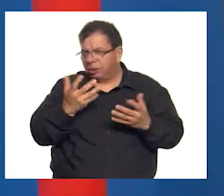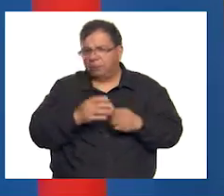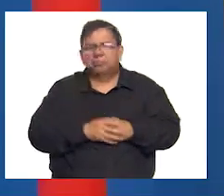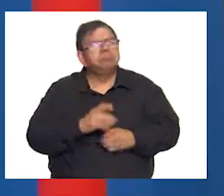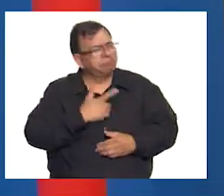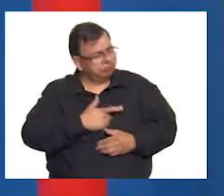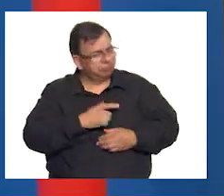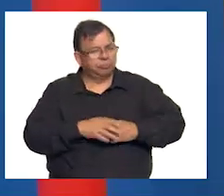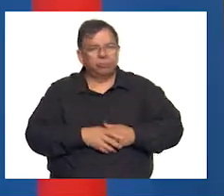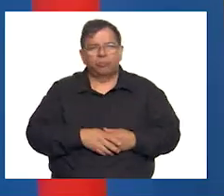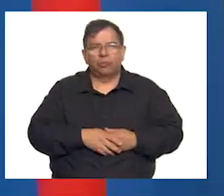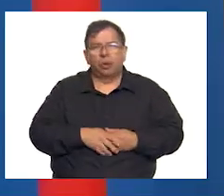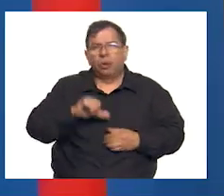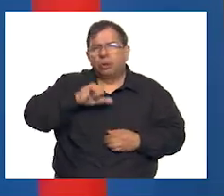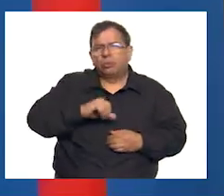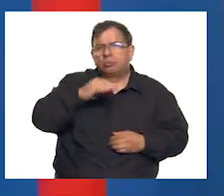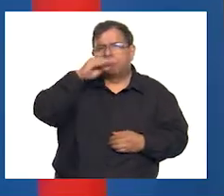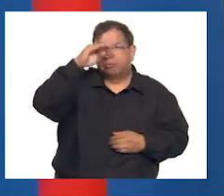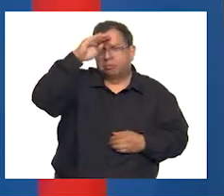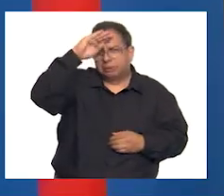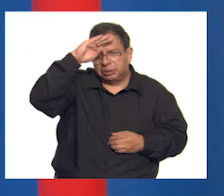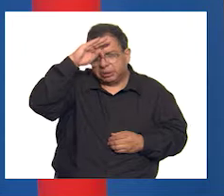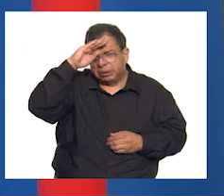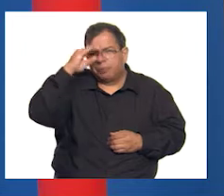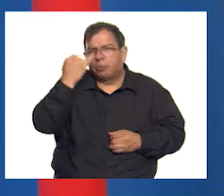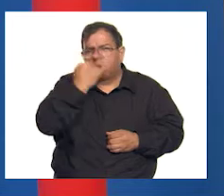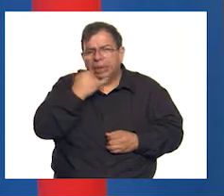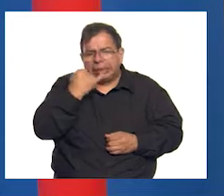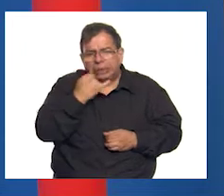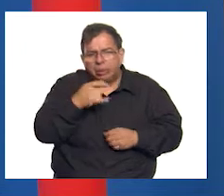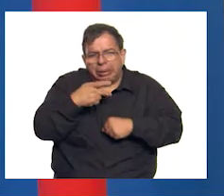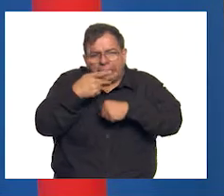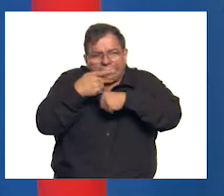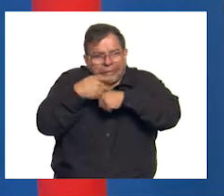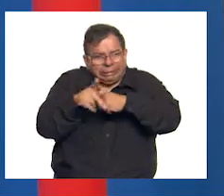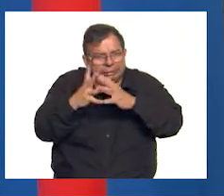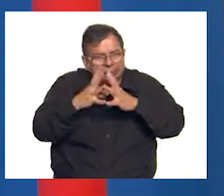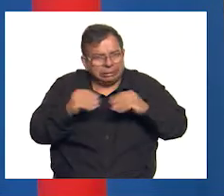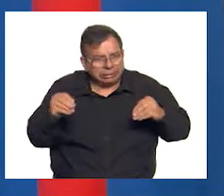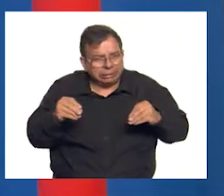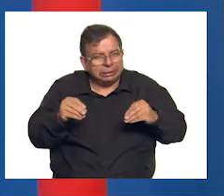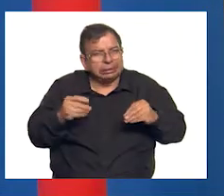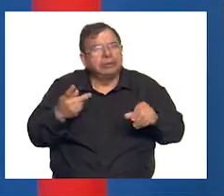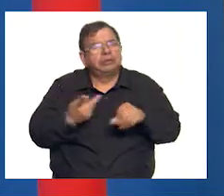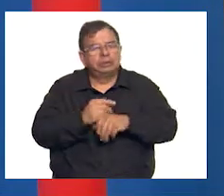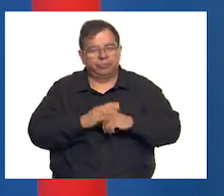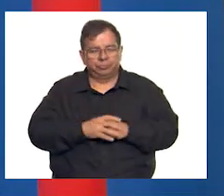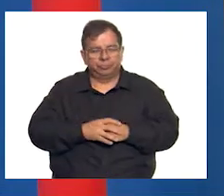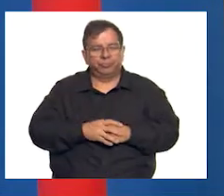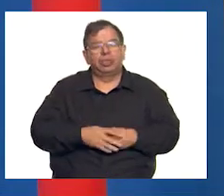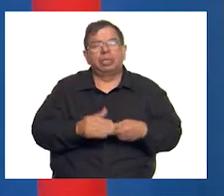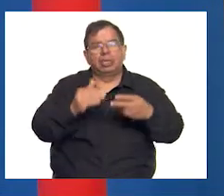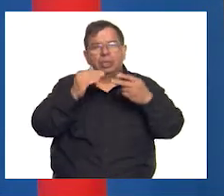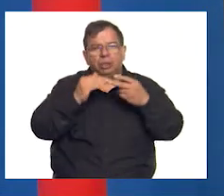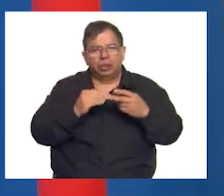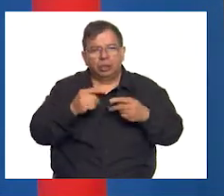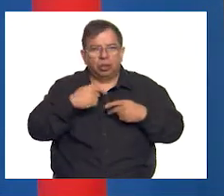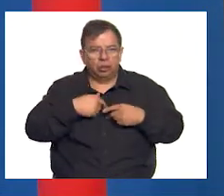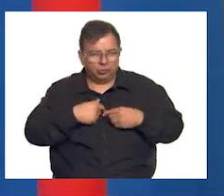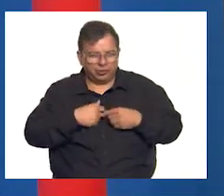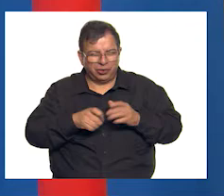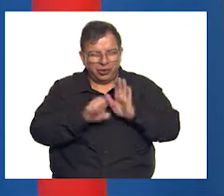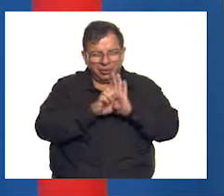gusto, Gaby. Reflexionamos sobre las lenguas en peligro de extinción y en las consecuencias que ello tiene. Luego, a partir de mi boceto